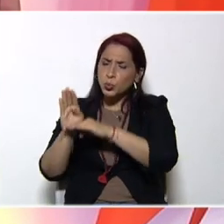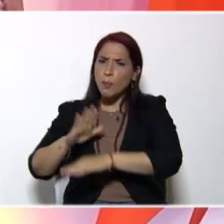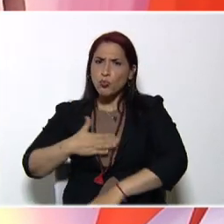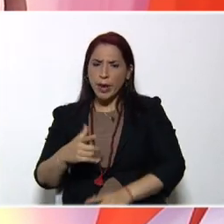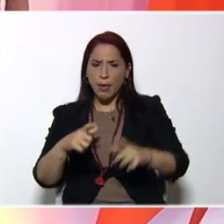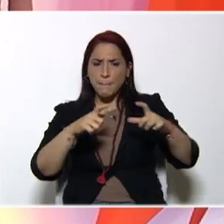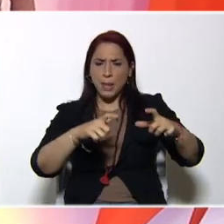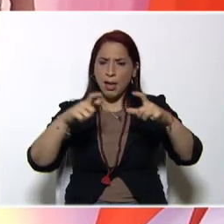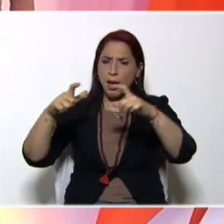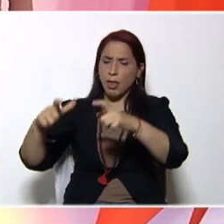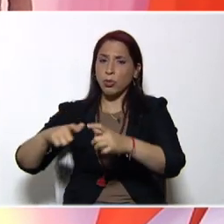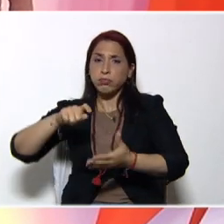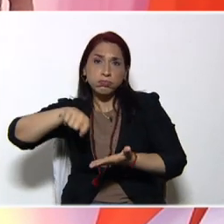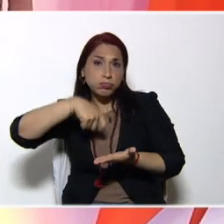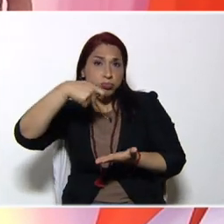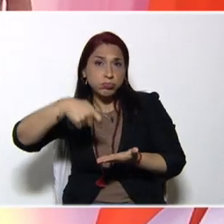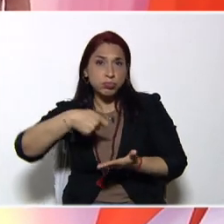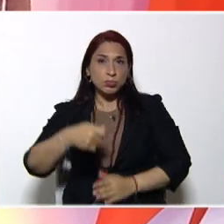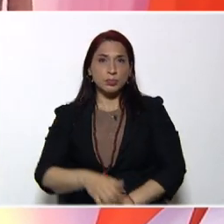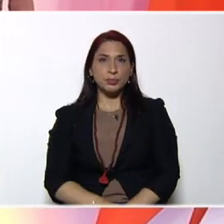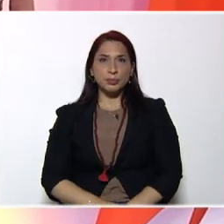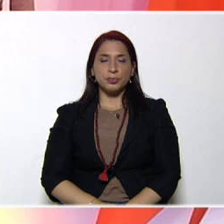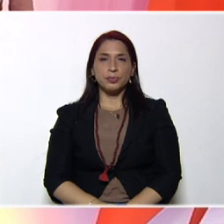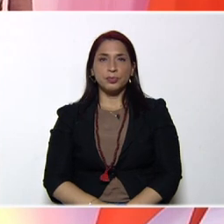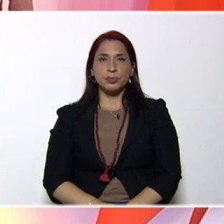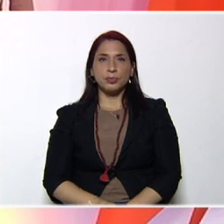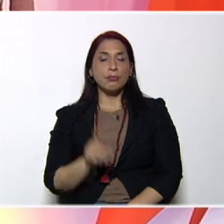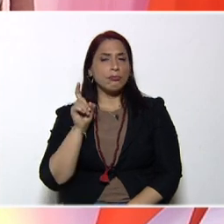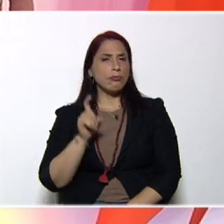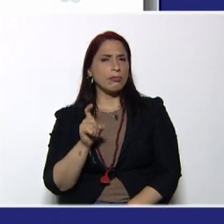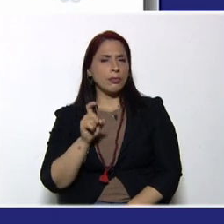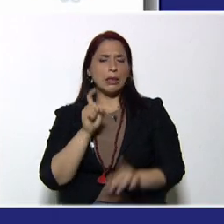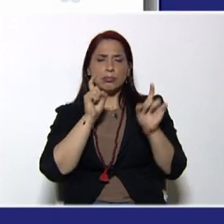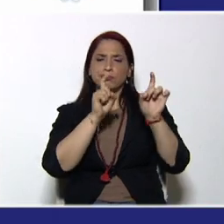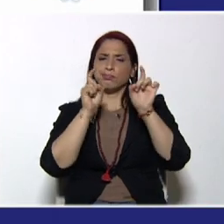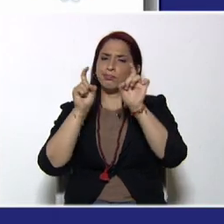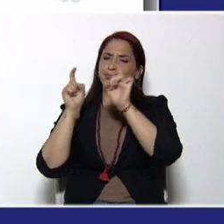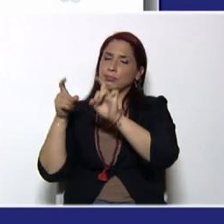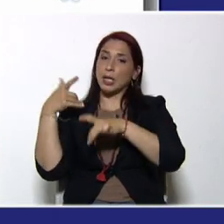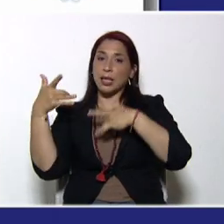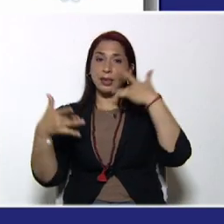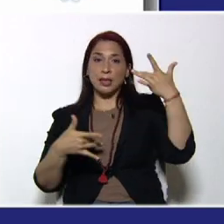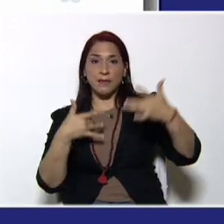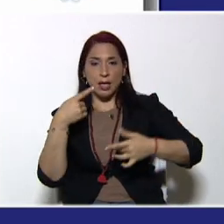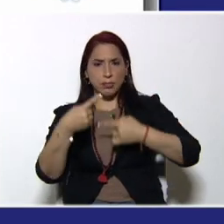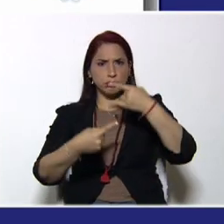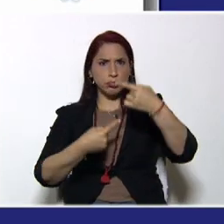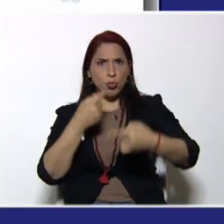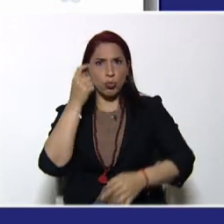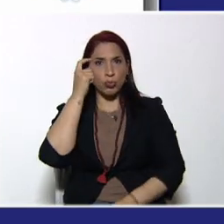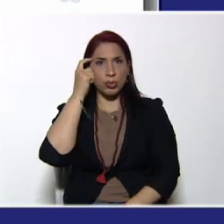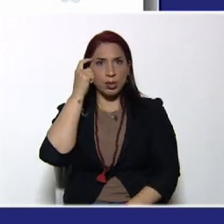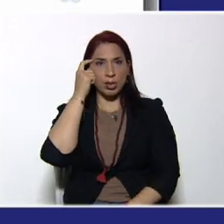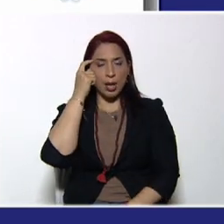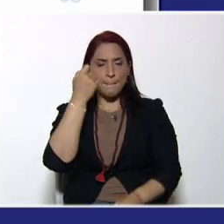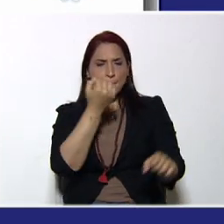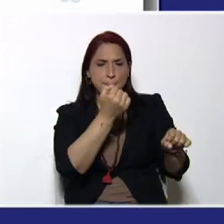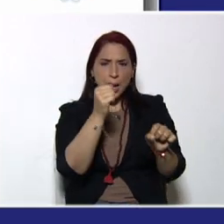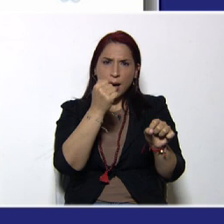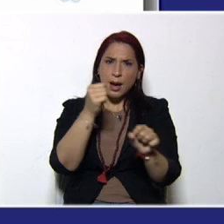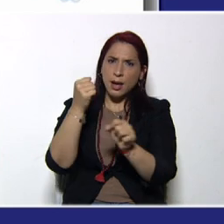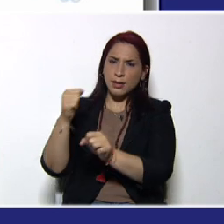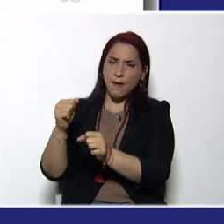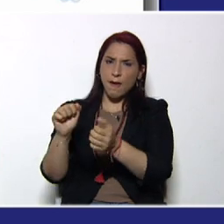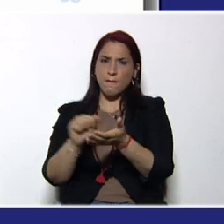platos, los cubiertos al momento de comer. Necesario enseñarles esas actividades de la vida diaria, el barrer,